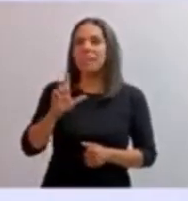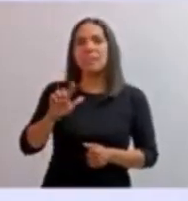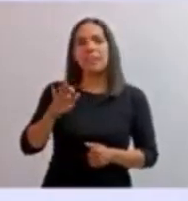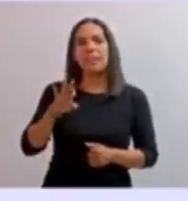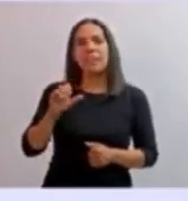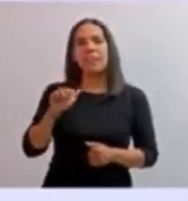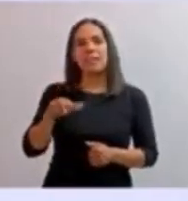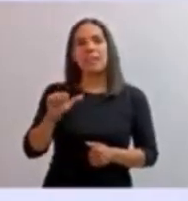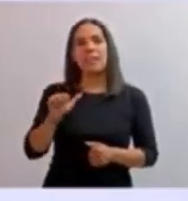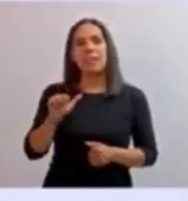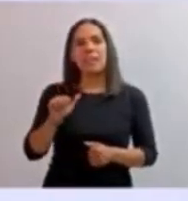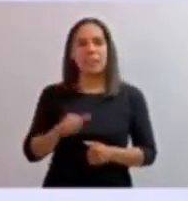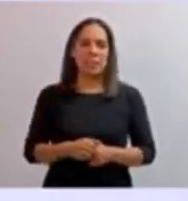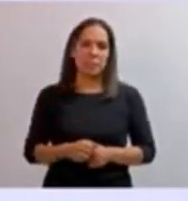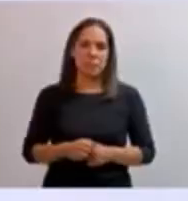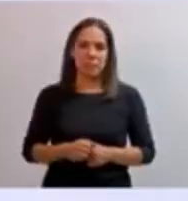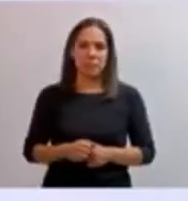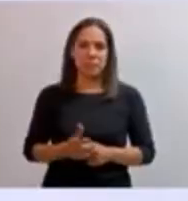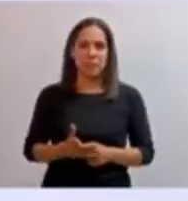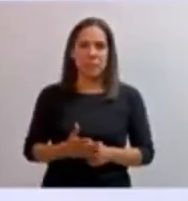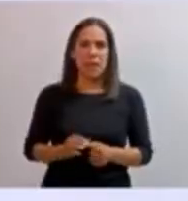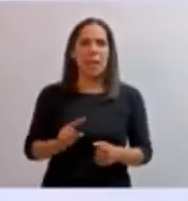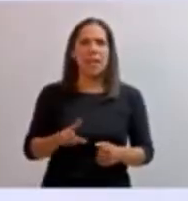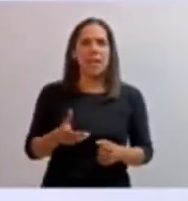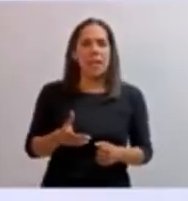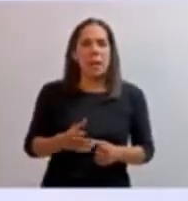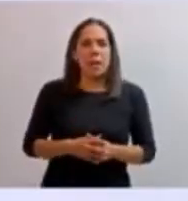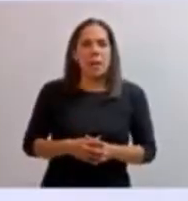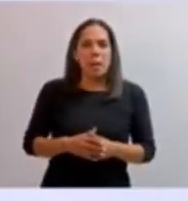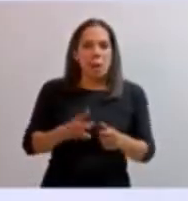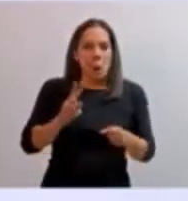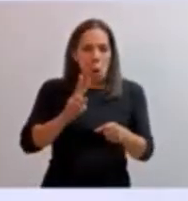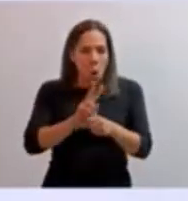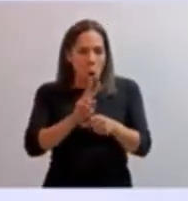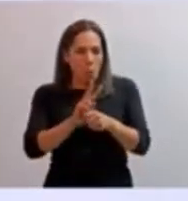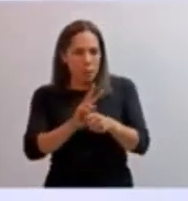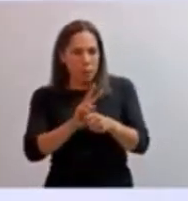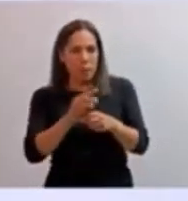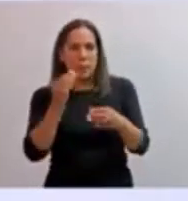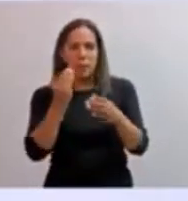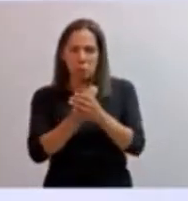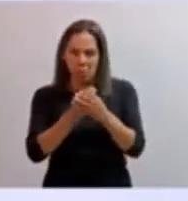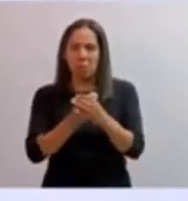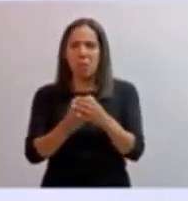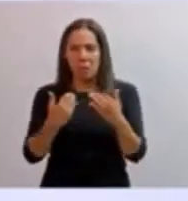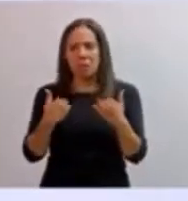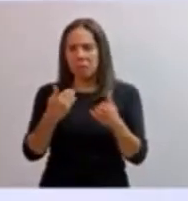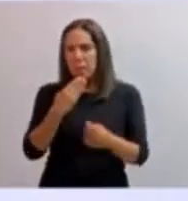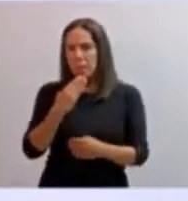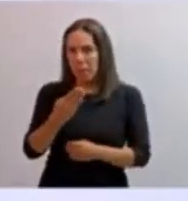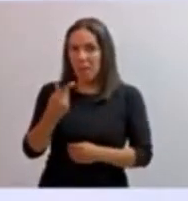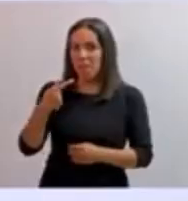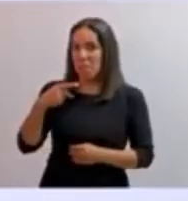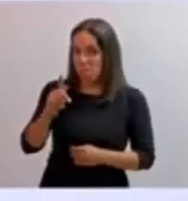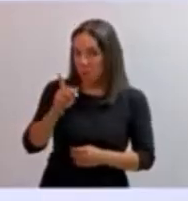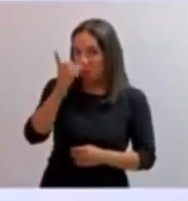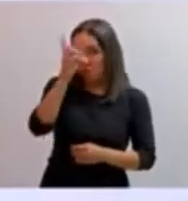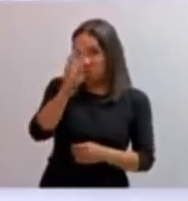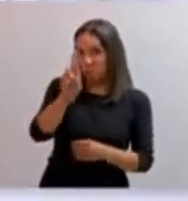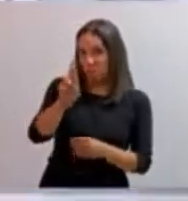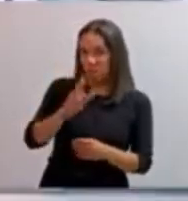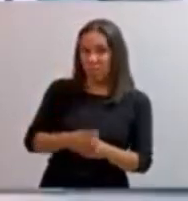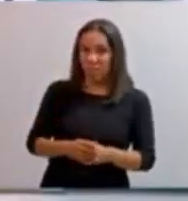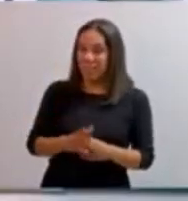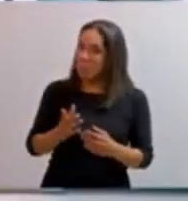hace un comentario donde nos dice que las observaciones de clase son buenas. Sin embargo, los directivos y